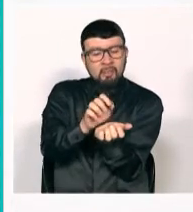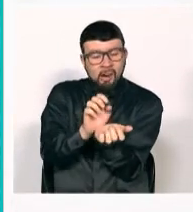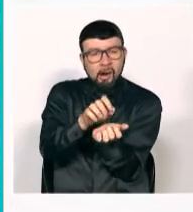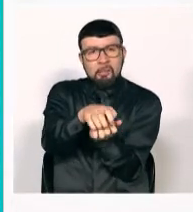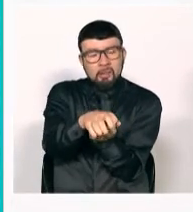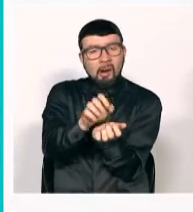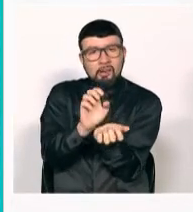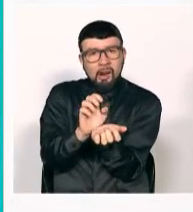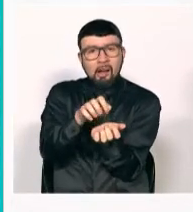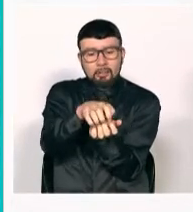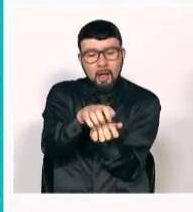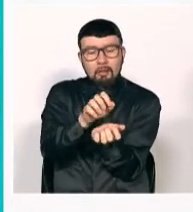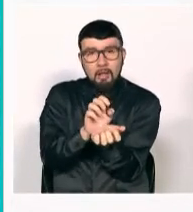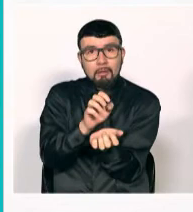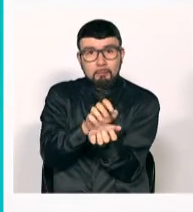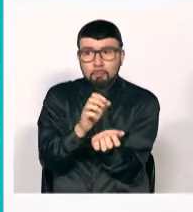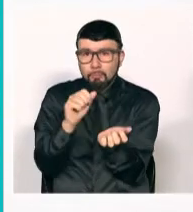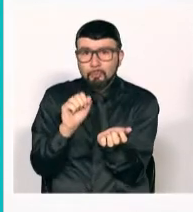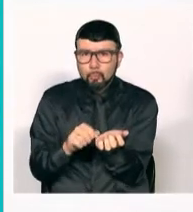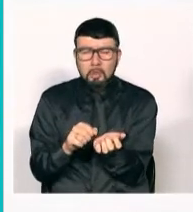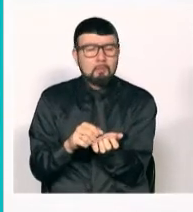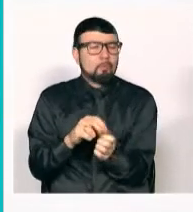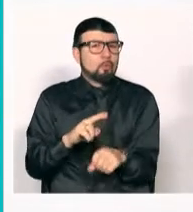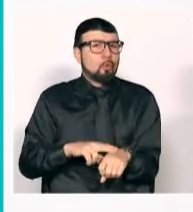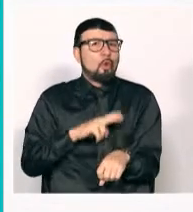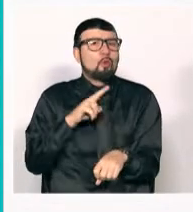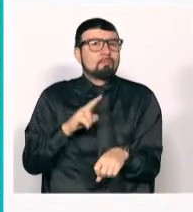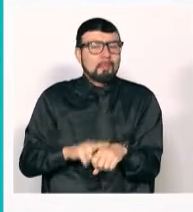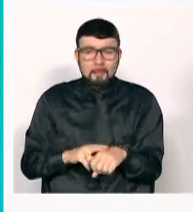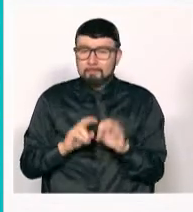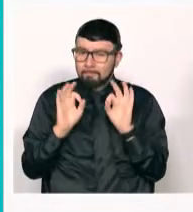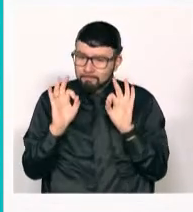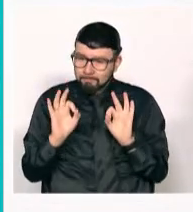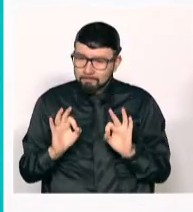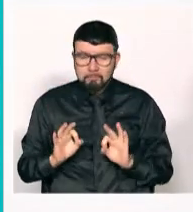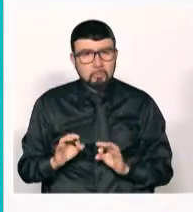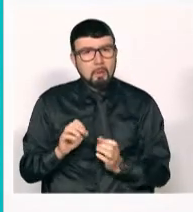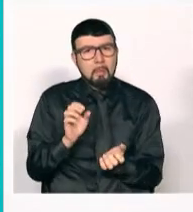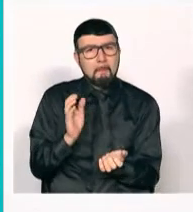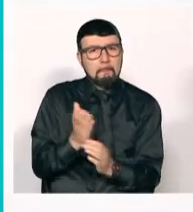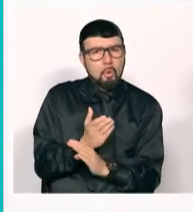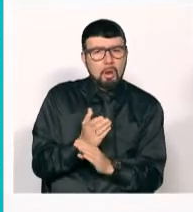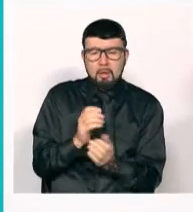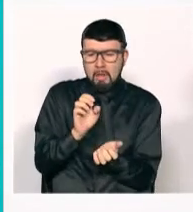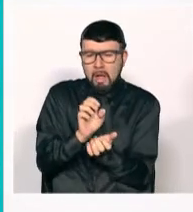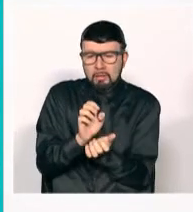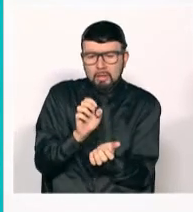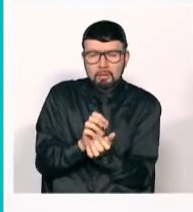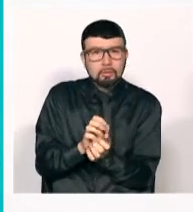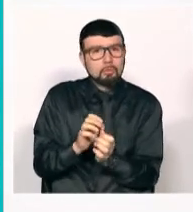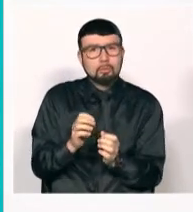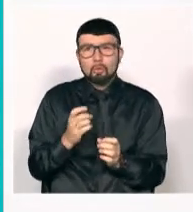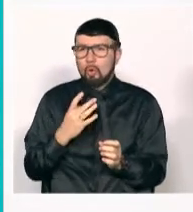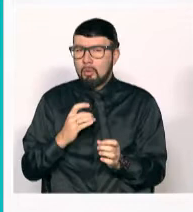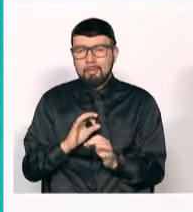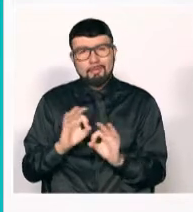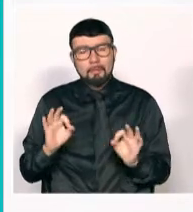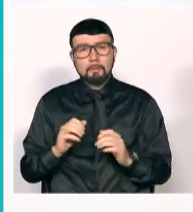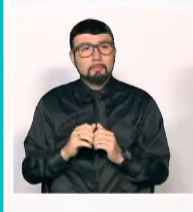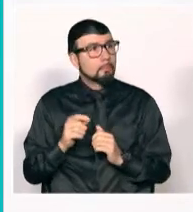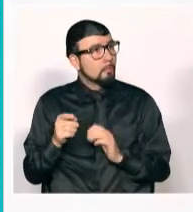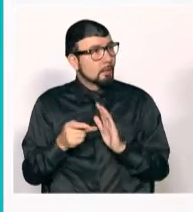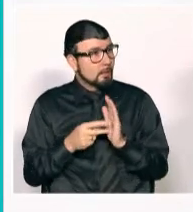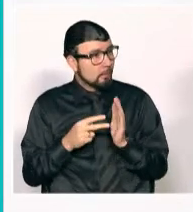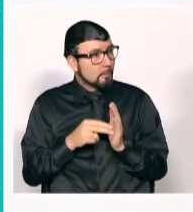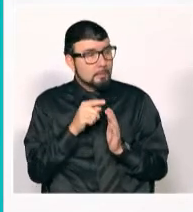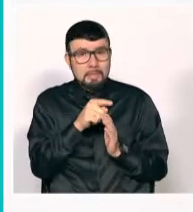el movimiento de una manera fisiológica sin presentar ningún dolor, ninguna molestia. Es decir, que los dientes queden así